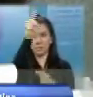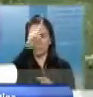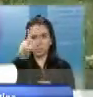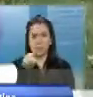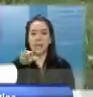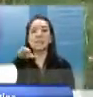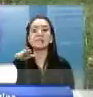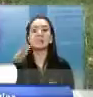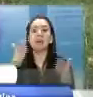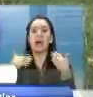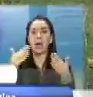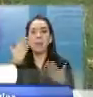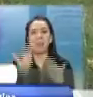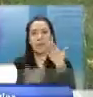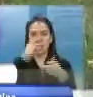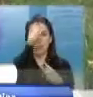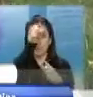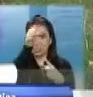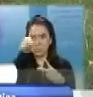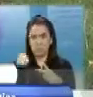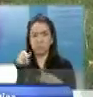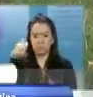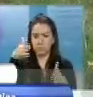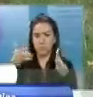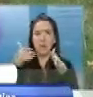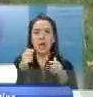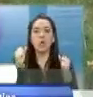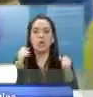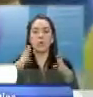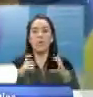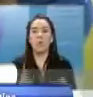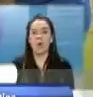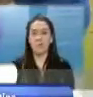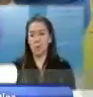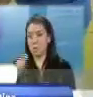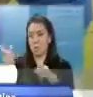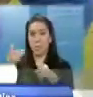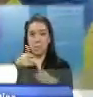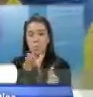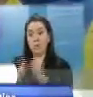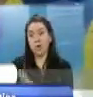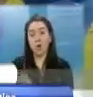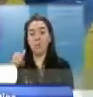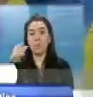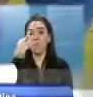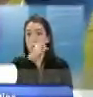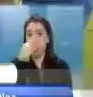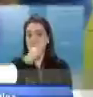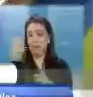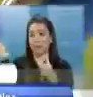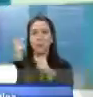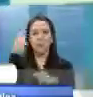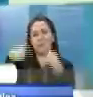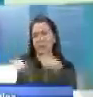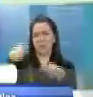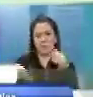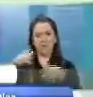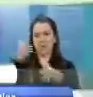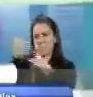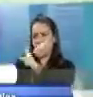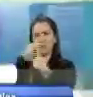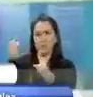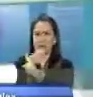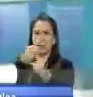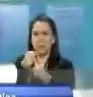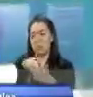de Zacapa. A finales de junio se llevaron a cabo 20 exhumaciones en el cementerio de Villa Canales, en seguimiento a la denuncia de un informante